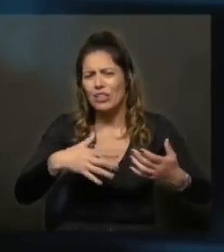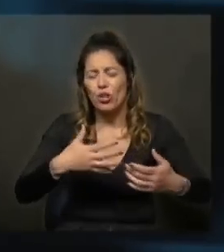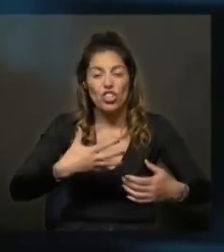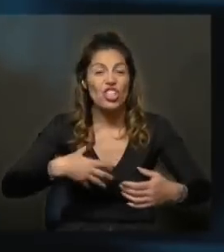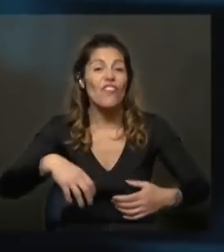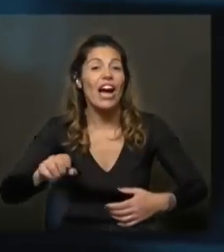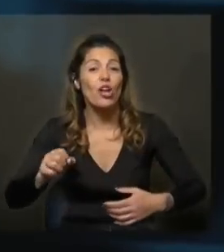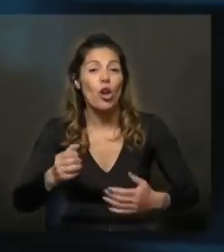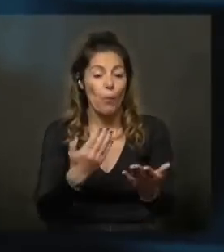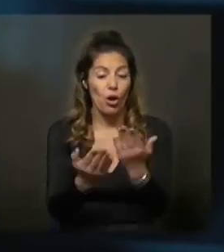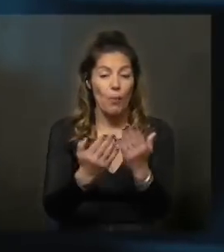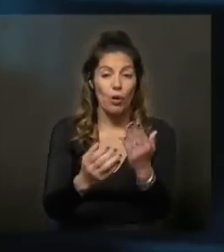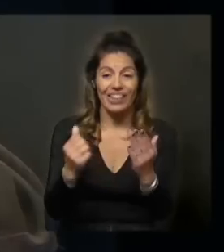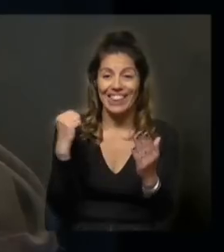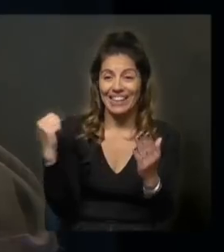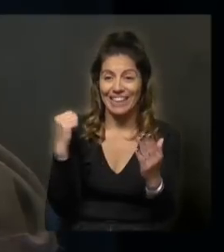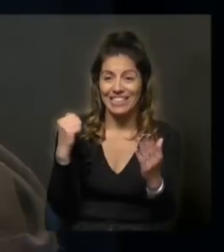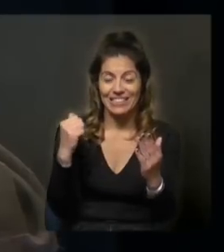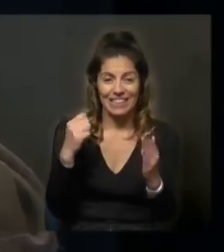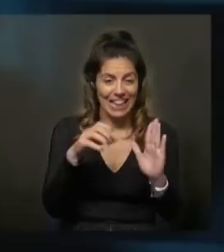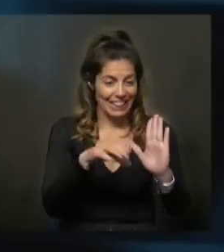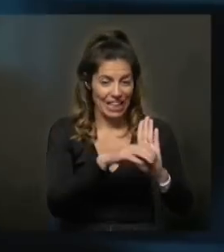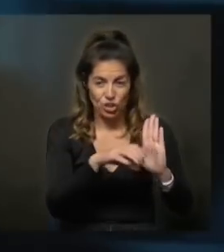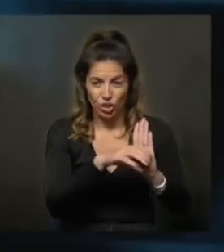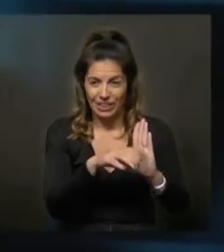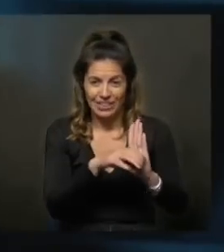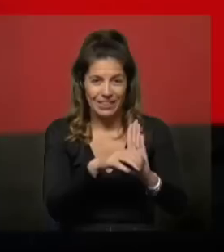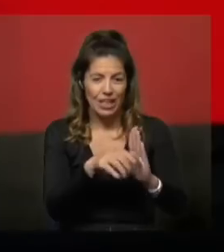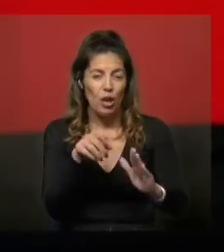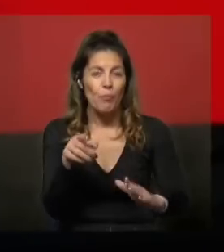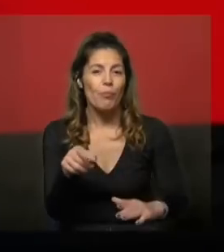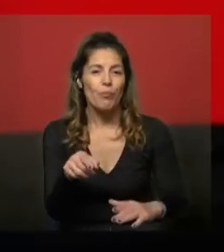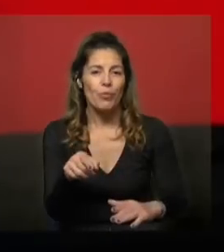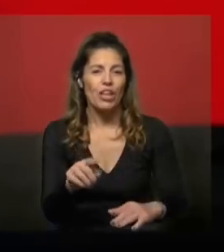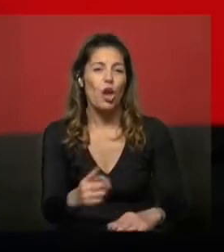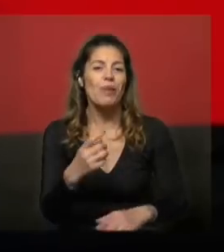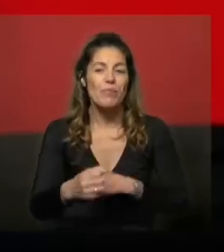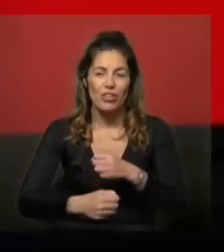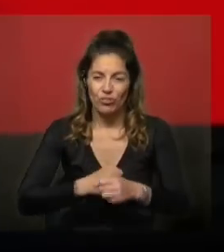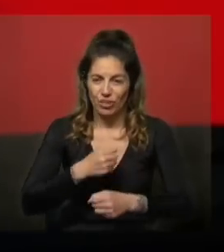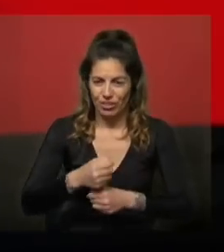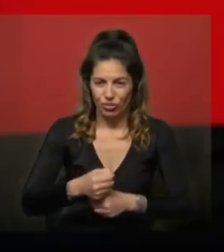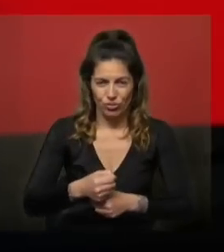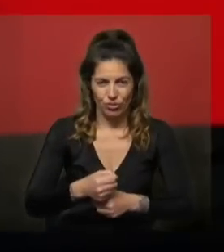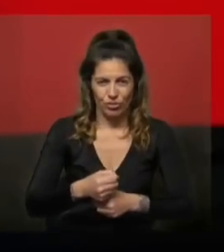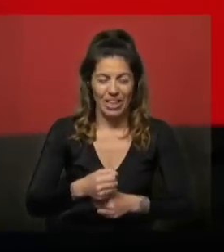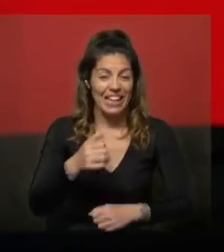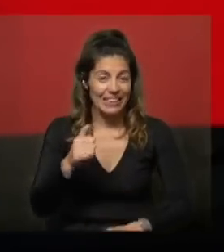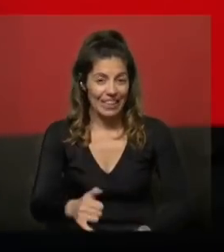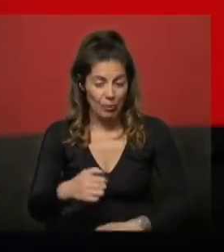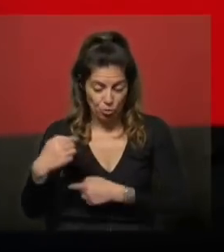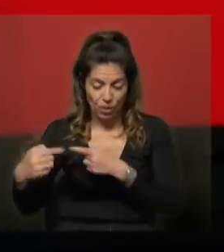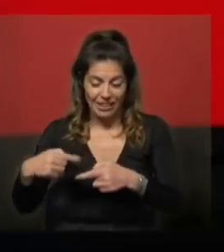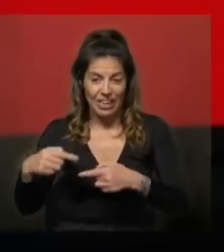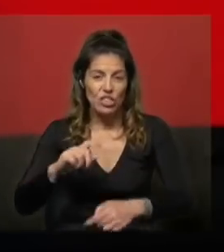sacar por la puerta de atrás del que en esa en los primeros años teníamos una tradición